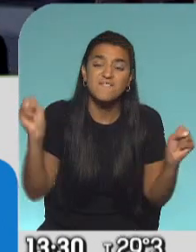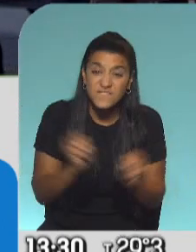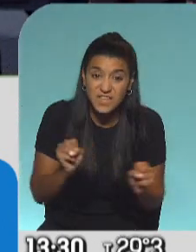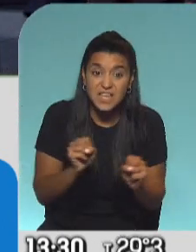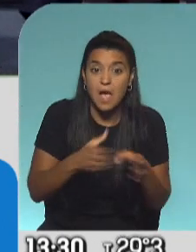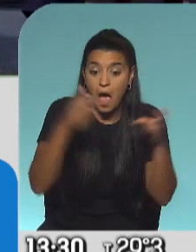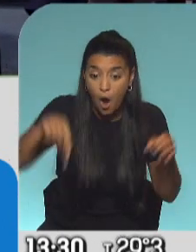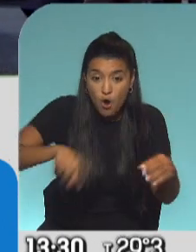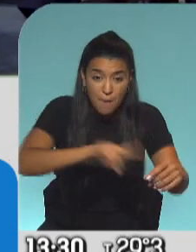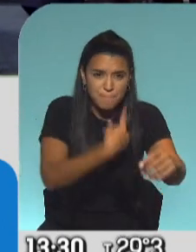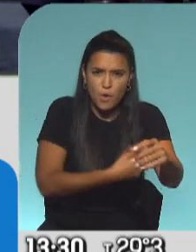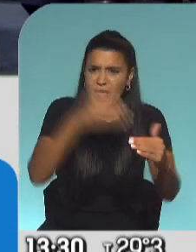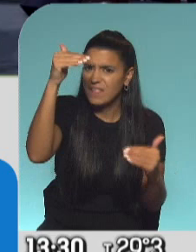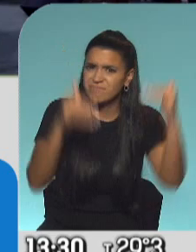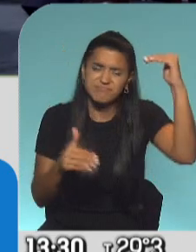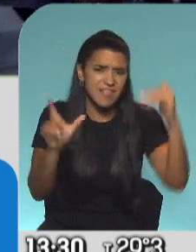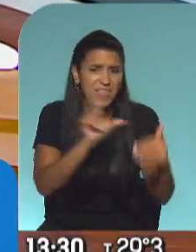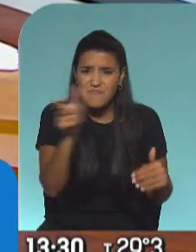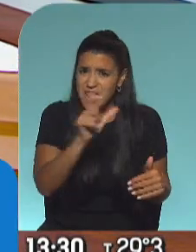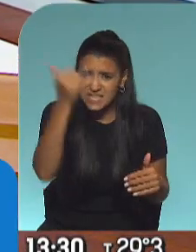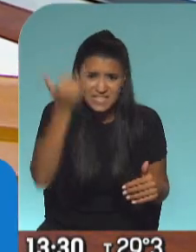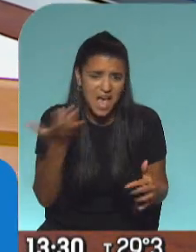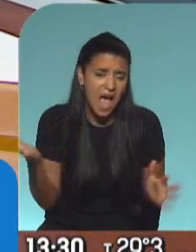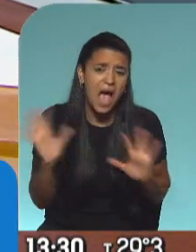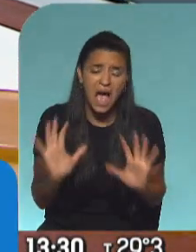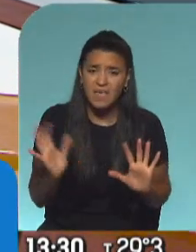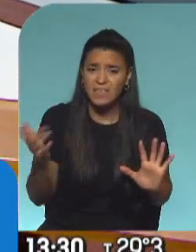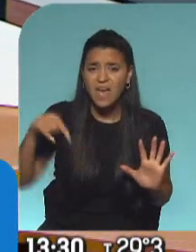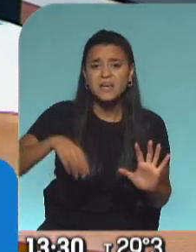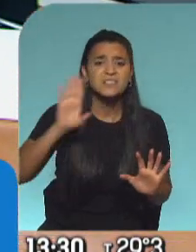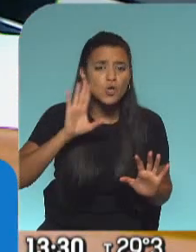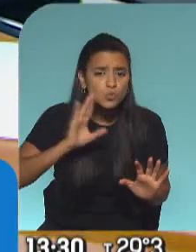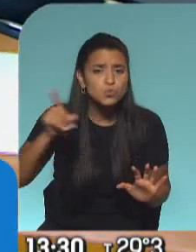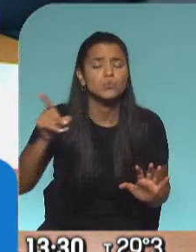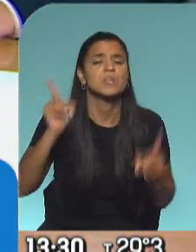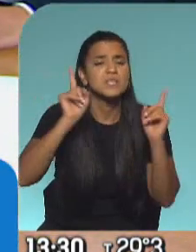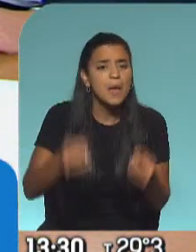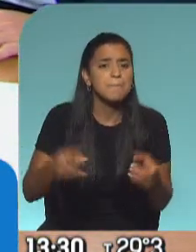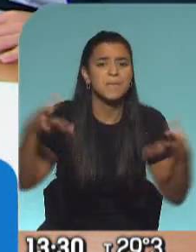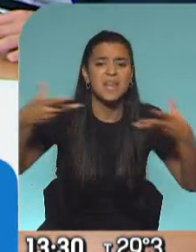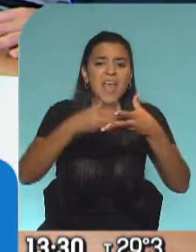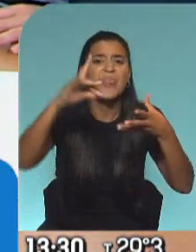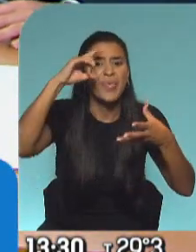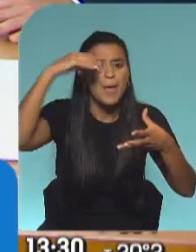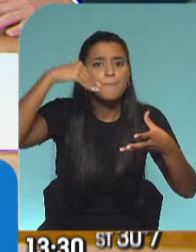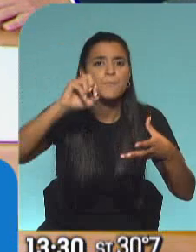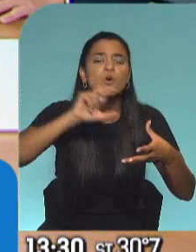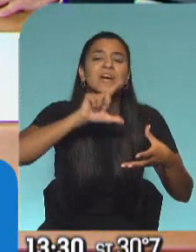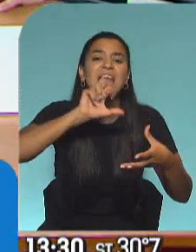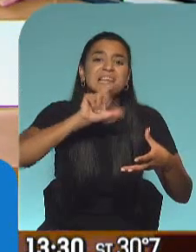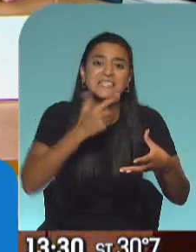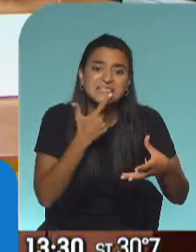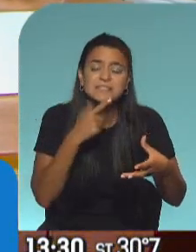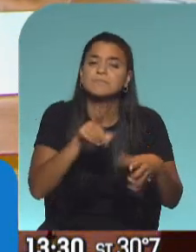poder en este momento es enorme, ¿no? Es decir, hay mucha paranoia en Estados Unidos y entre los demócratas particularmente respecto